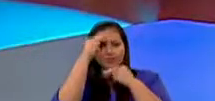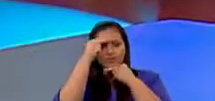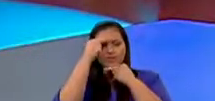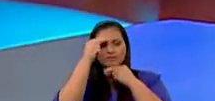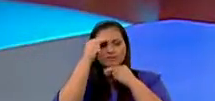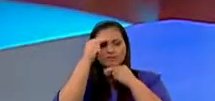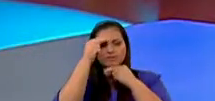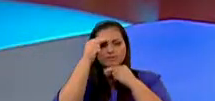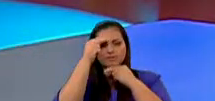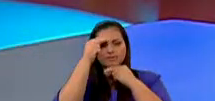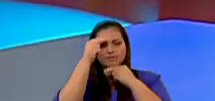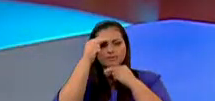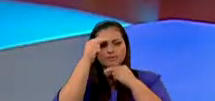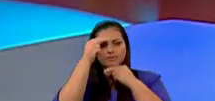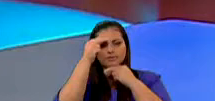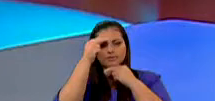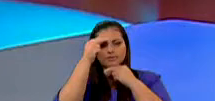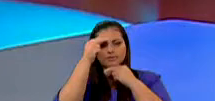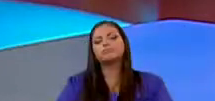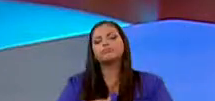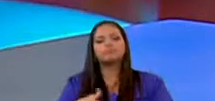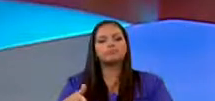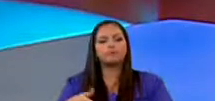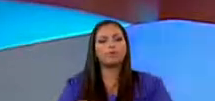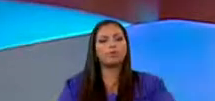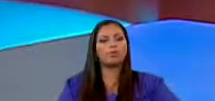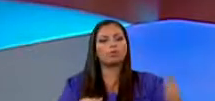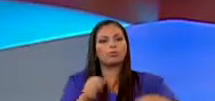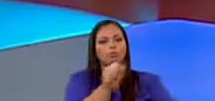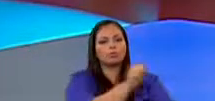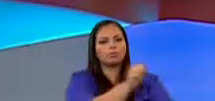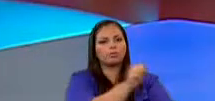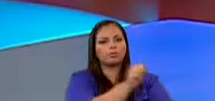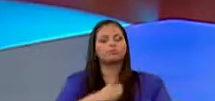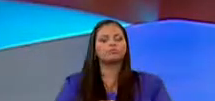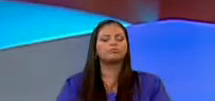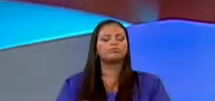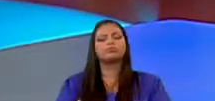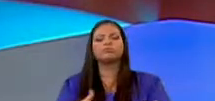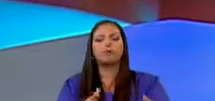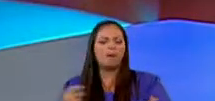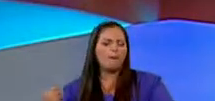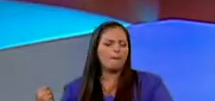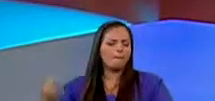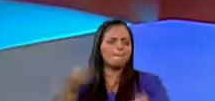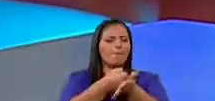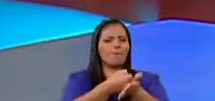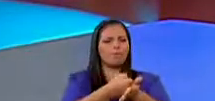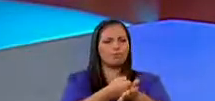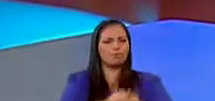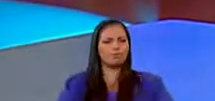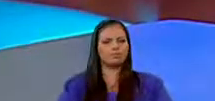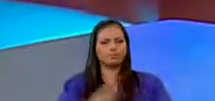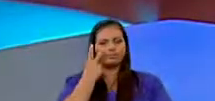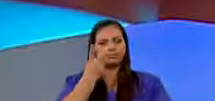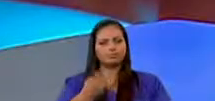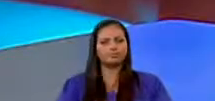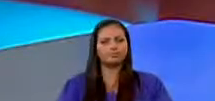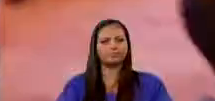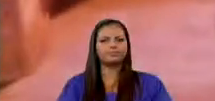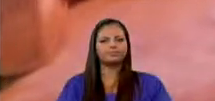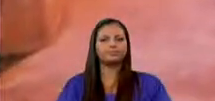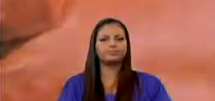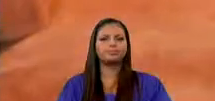en el centro de Guayaquil. Jorge Salazar, quien se encontraba cerca del sitio, preparó el siguiente informe. Veamos.